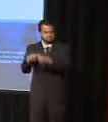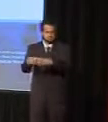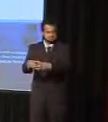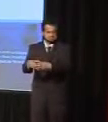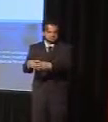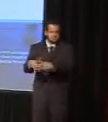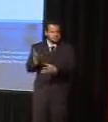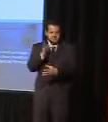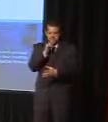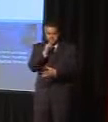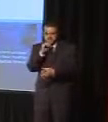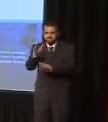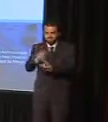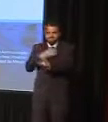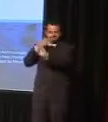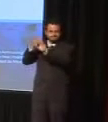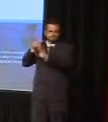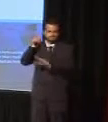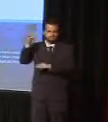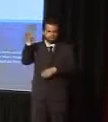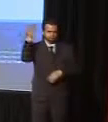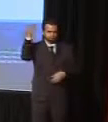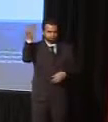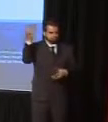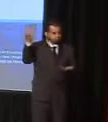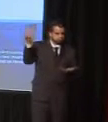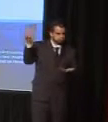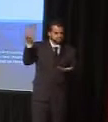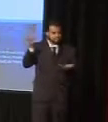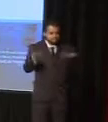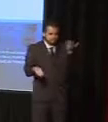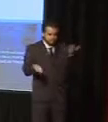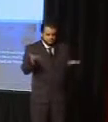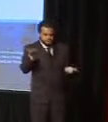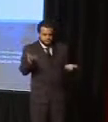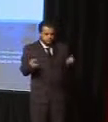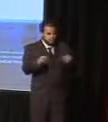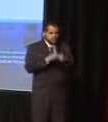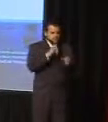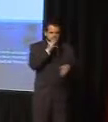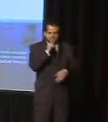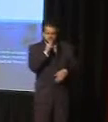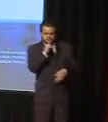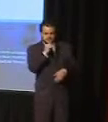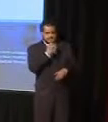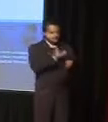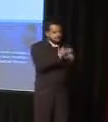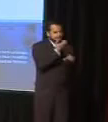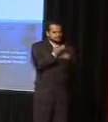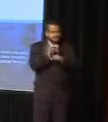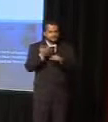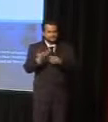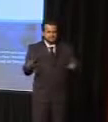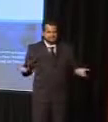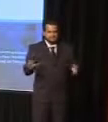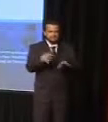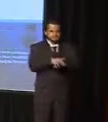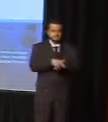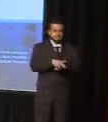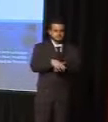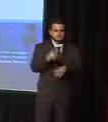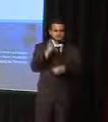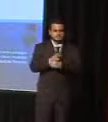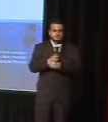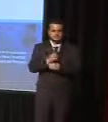esta naturaleza de relaciones entre el negocio y el estado conforme entramos a la segunda parte de